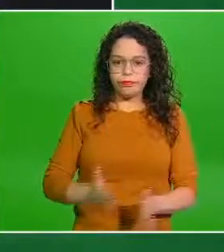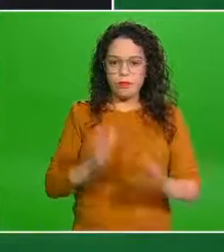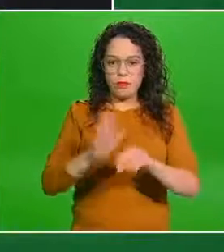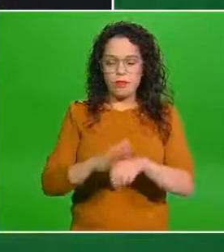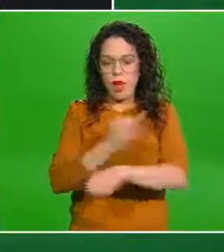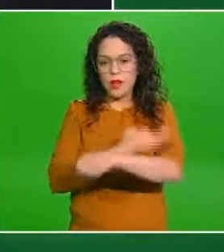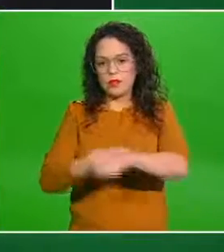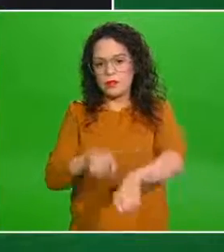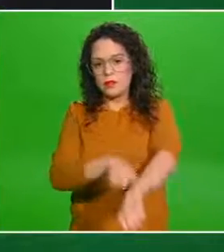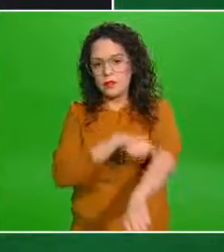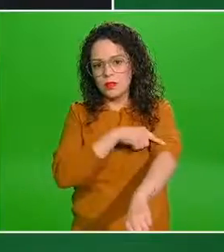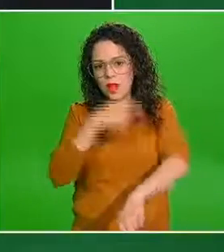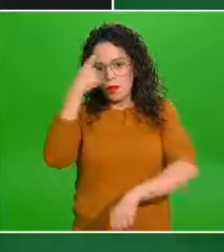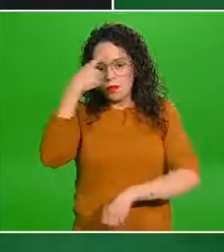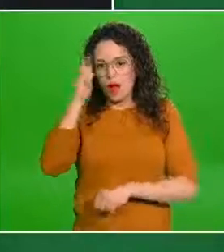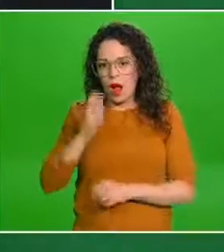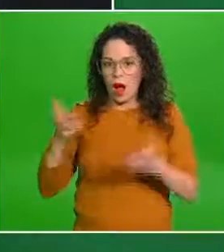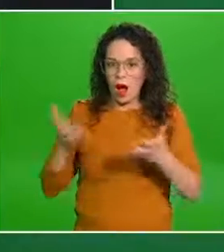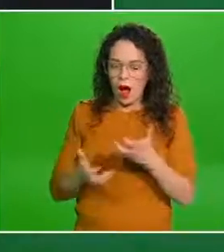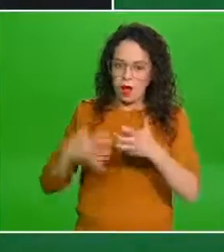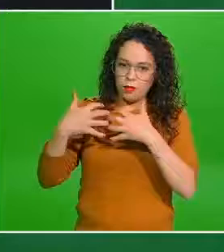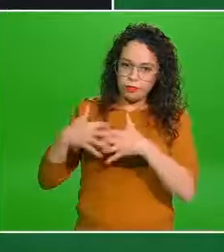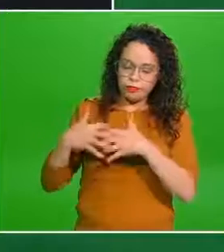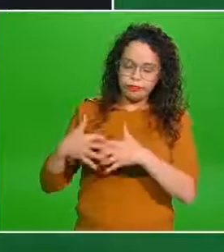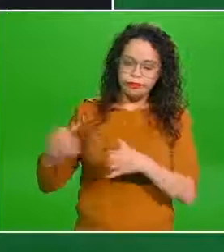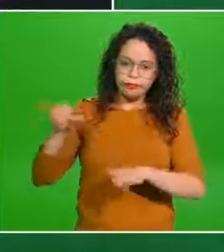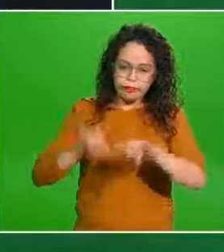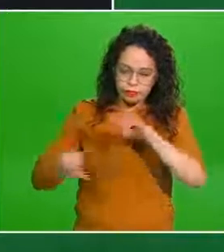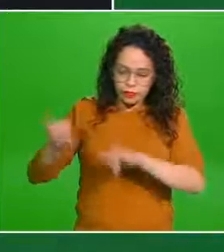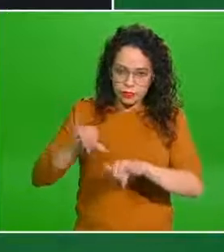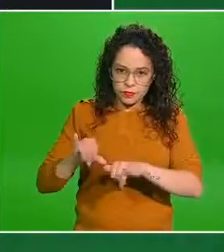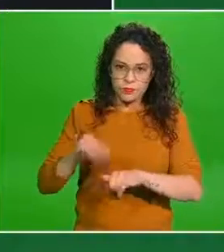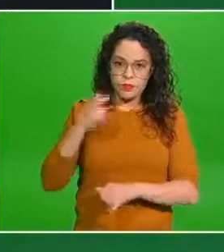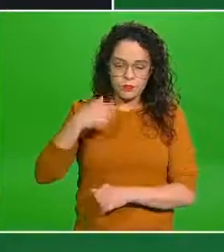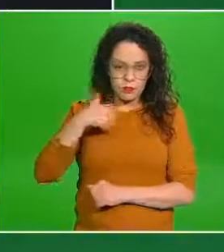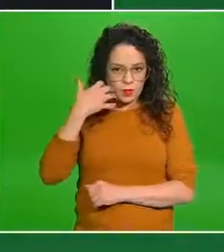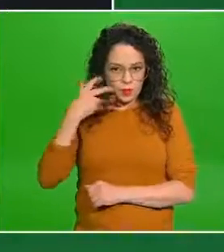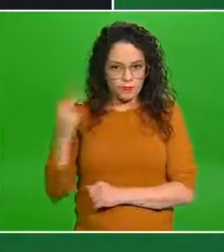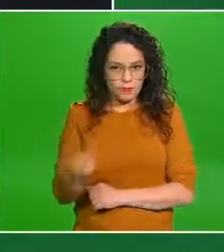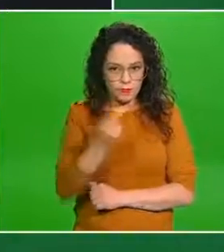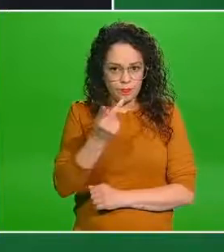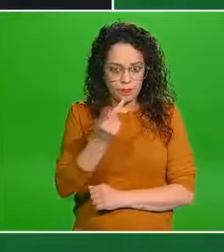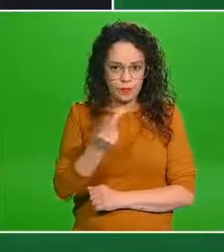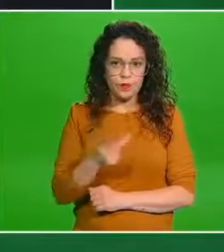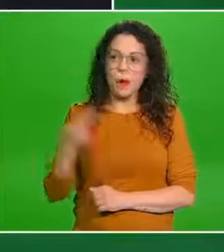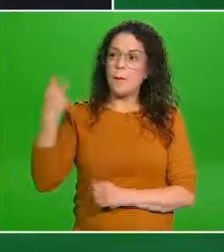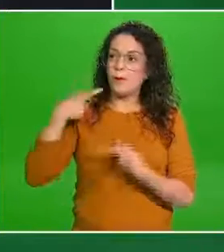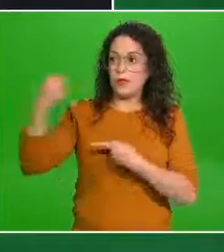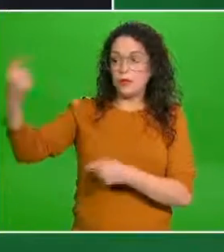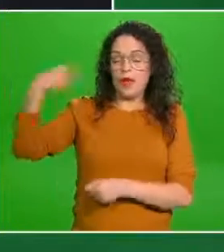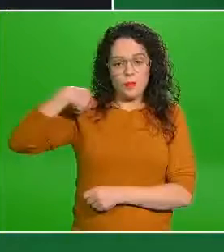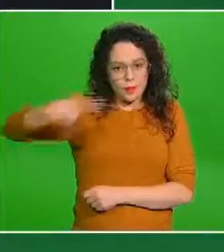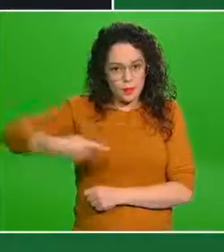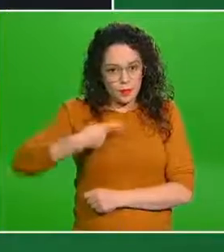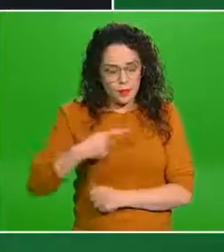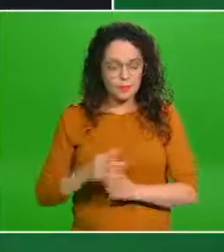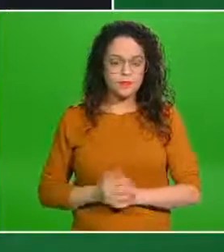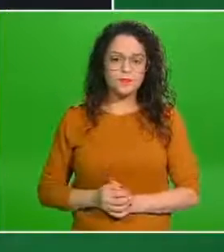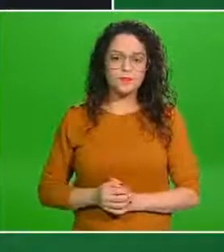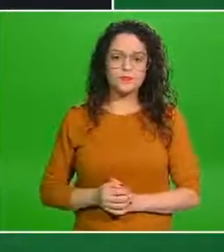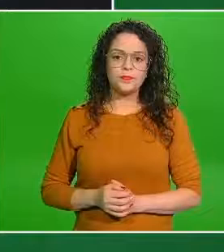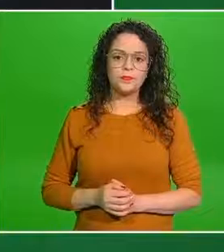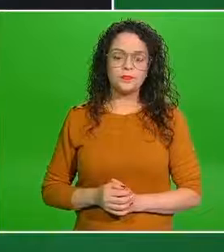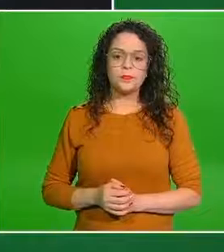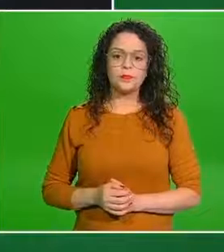procesamiento. Entonces, nos preguntan desde el público si haber mantenido el material